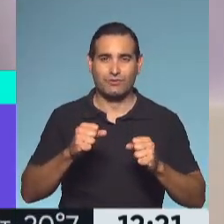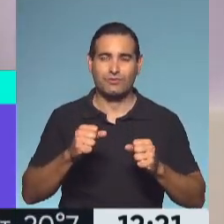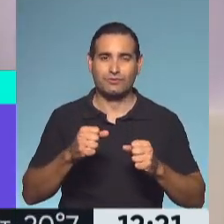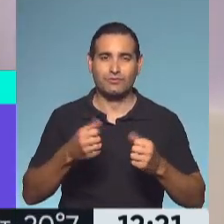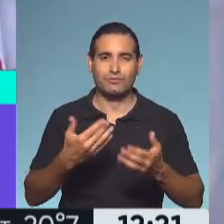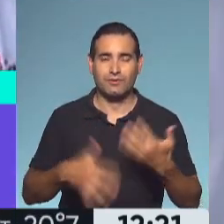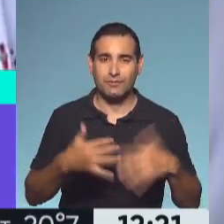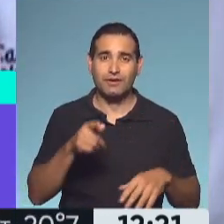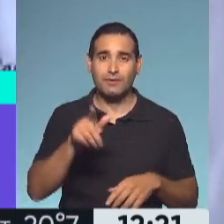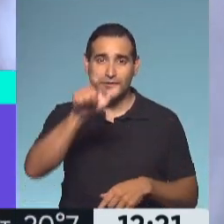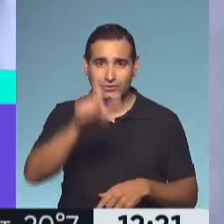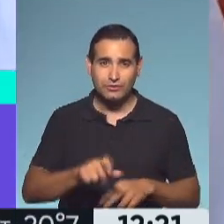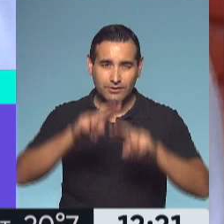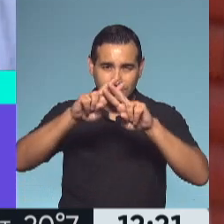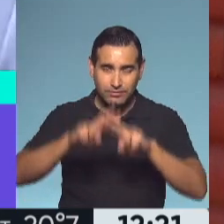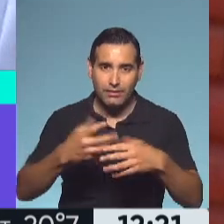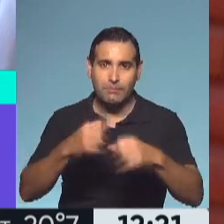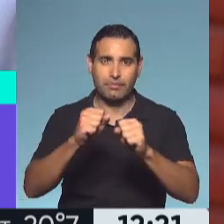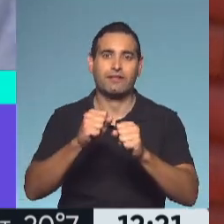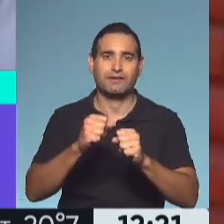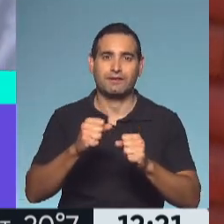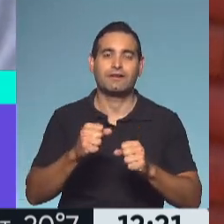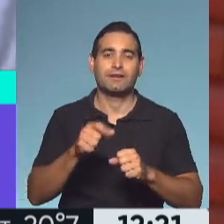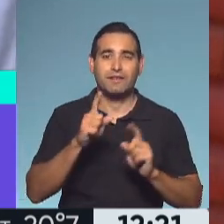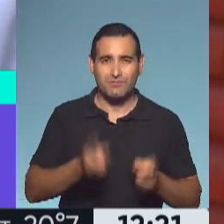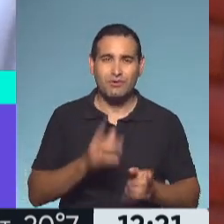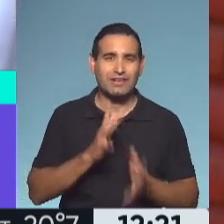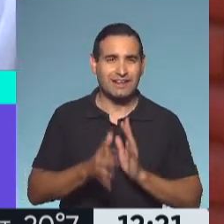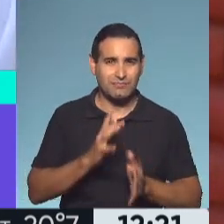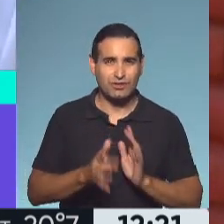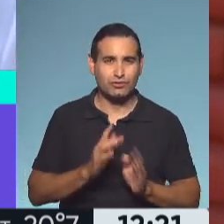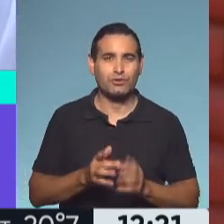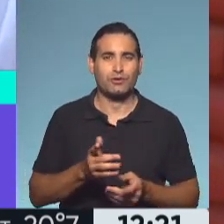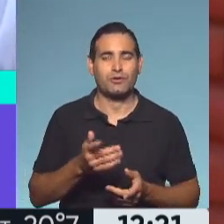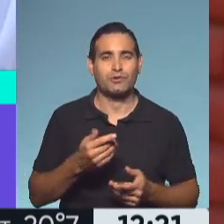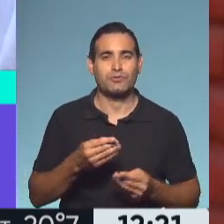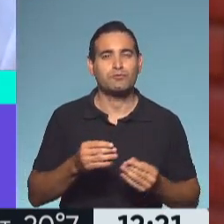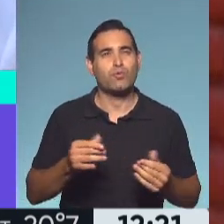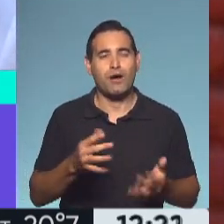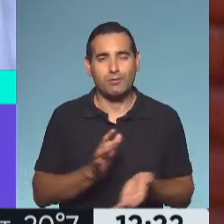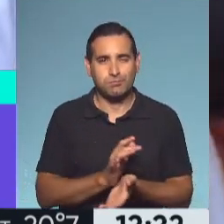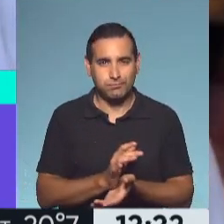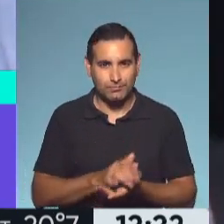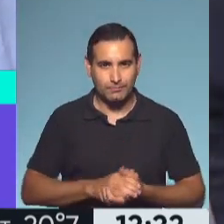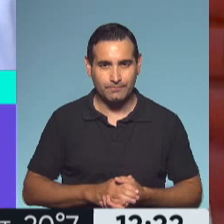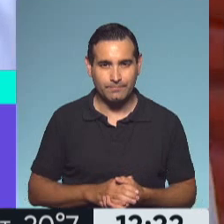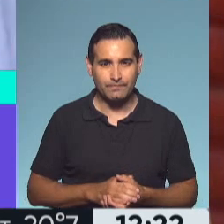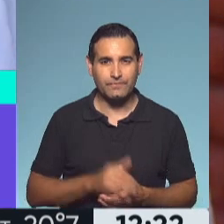permite identificar mejor al paciente y hacer el tratamiento también menos agresivo para la persona. Así